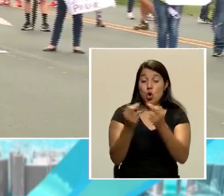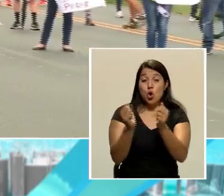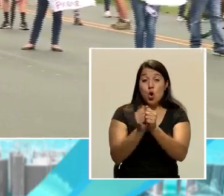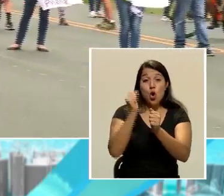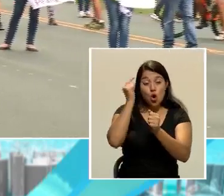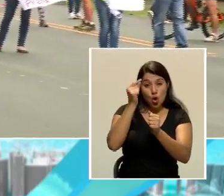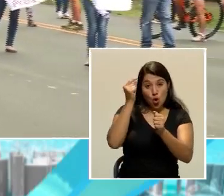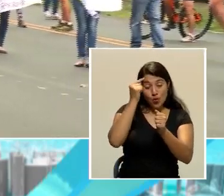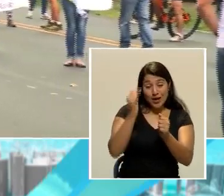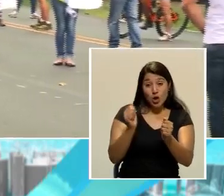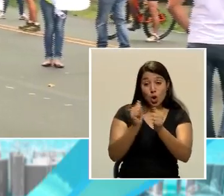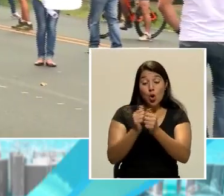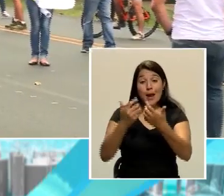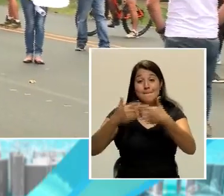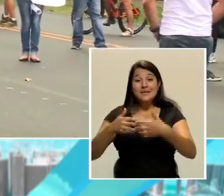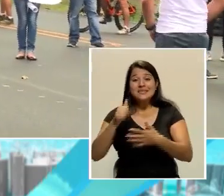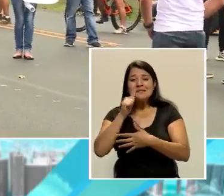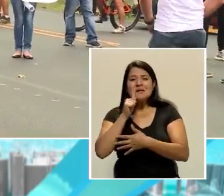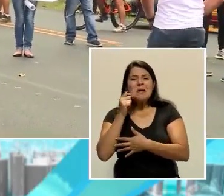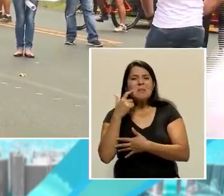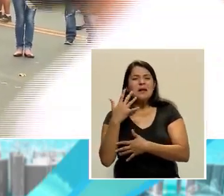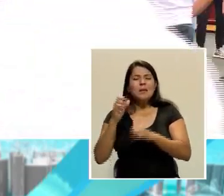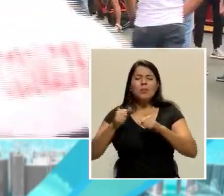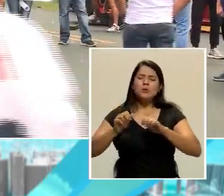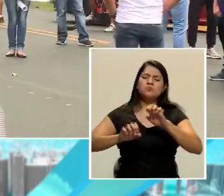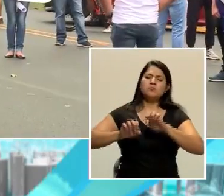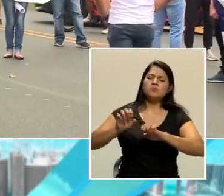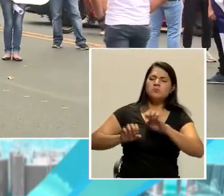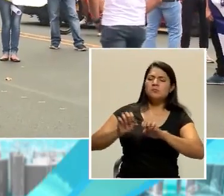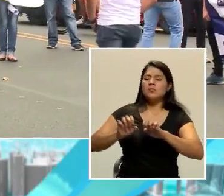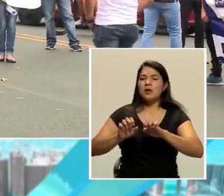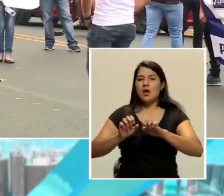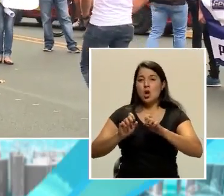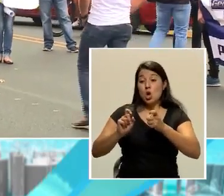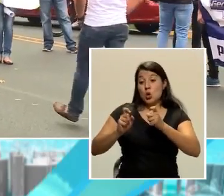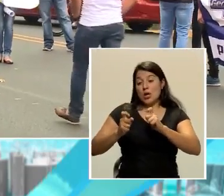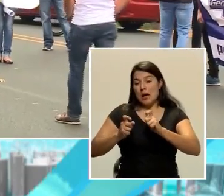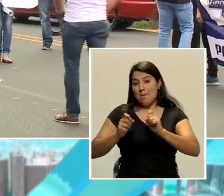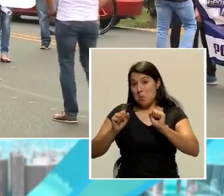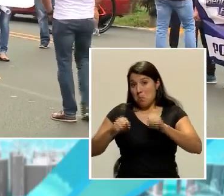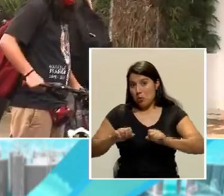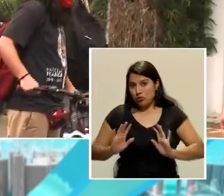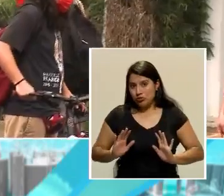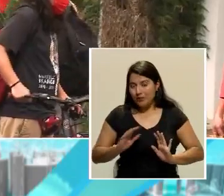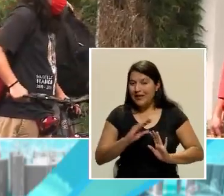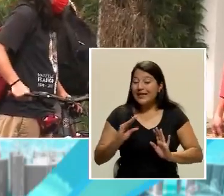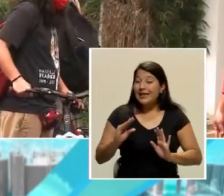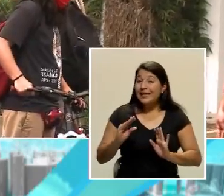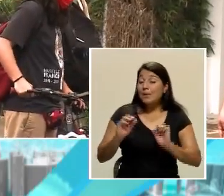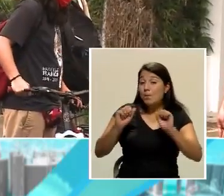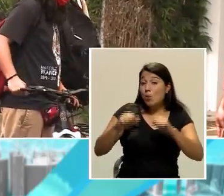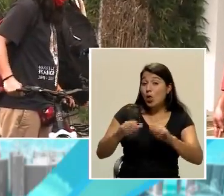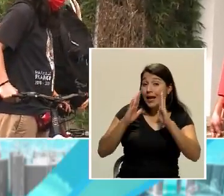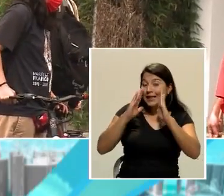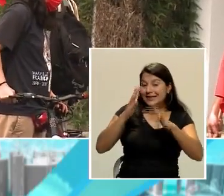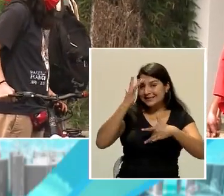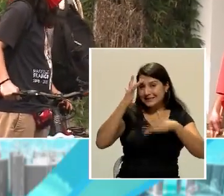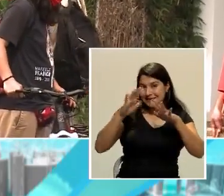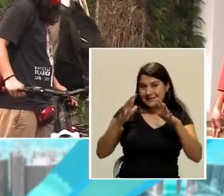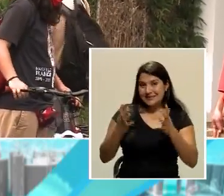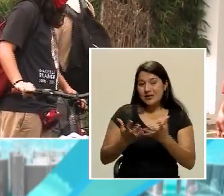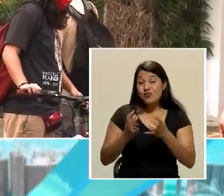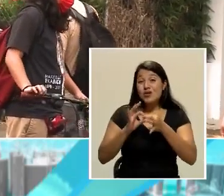Esta reunión con los alcaldes comenzó a las 3 de la tarde, finalizó pocos minutos después de las 5 de la tarde. Precisamente a esa hora